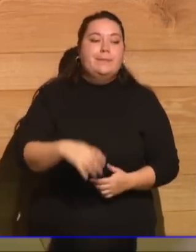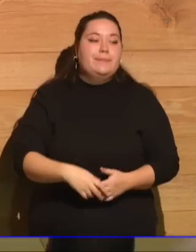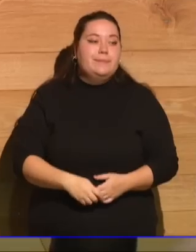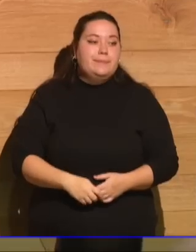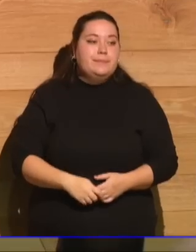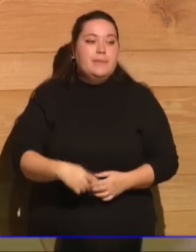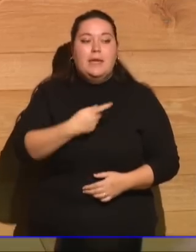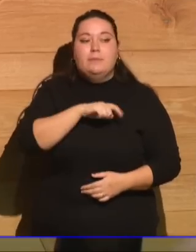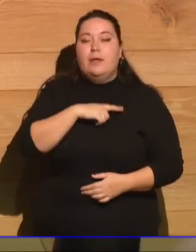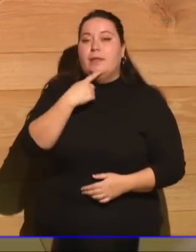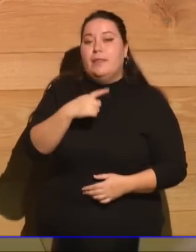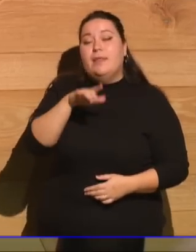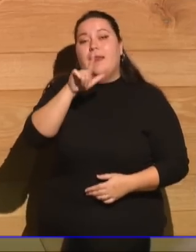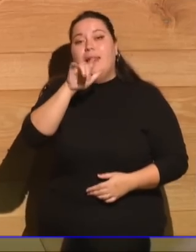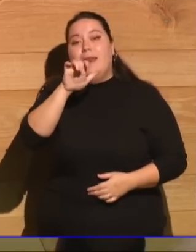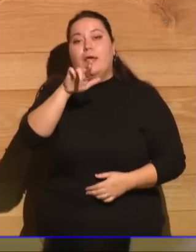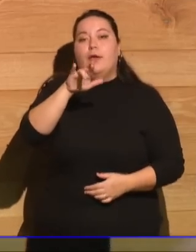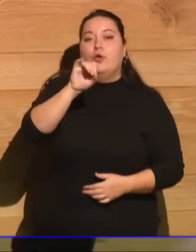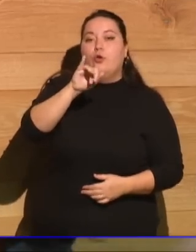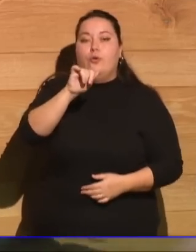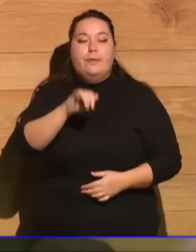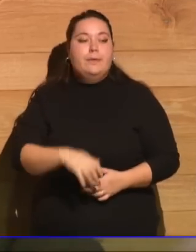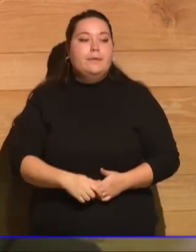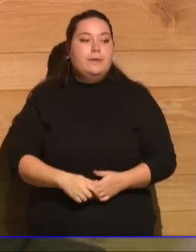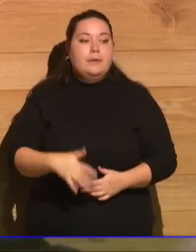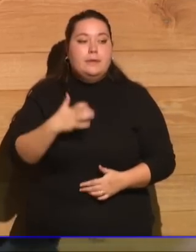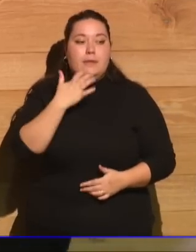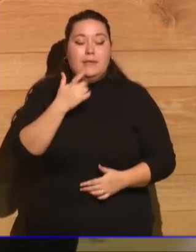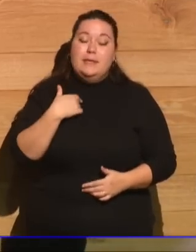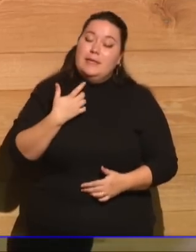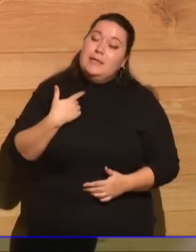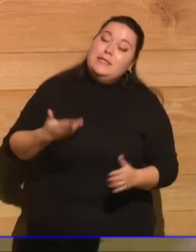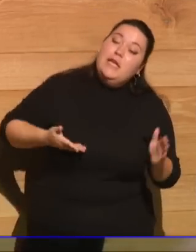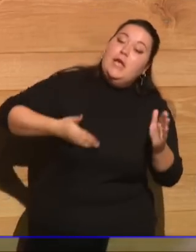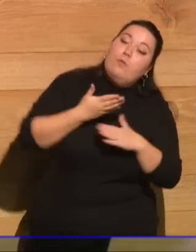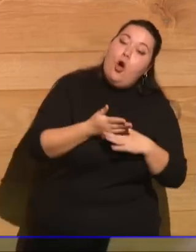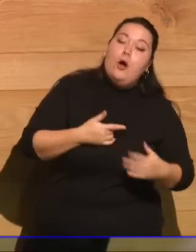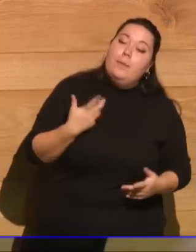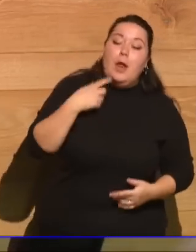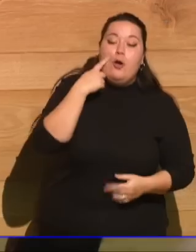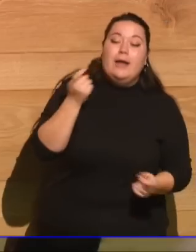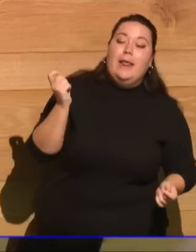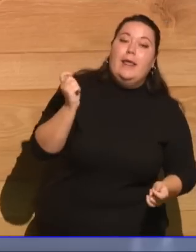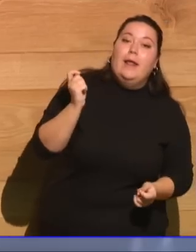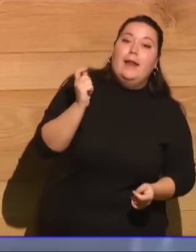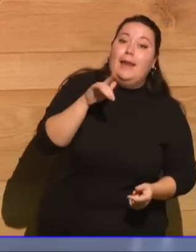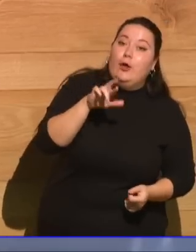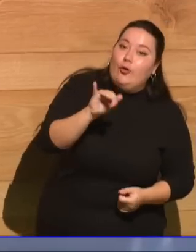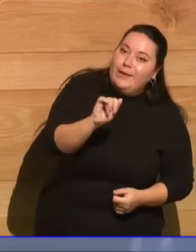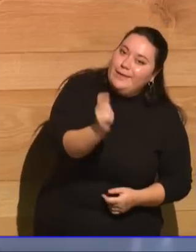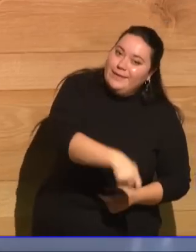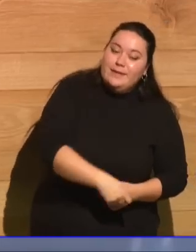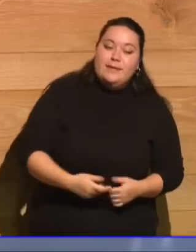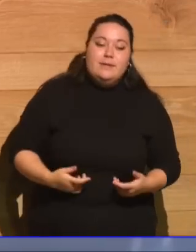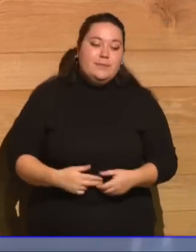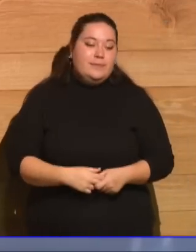Leroy. En En España se decía Leroy. Le decíamos ¿Leroy? Leroy. Es que es Si musical. voy con lo que Leroy era el chiste que se hacía. Yo